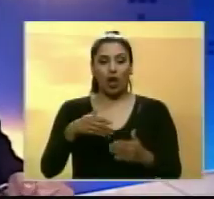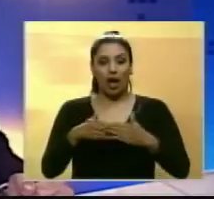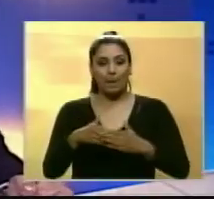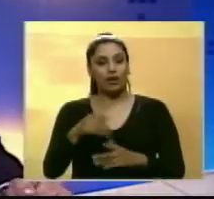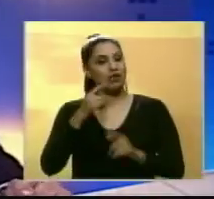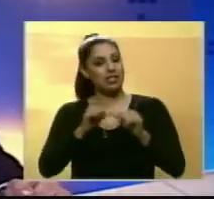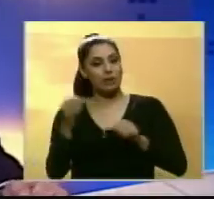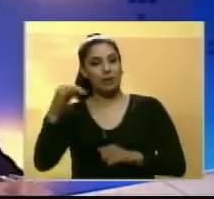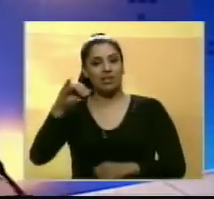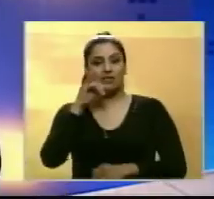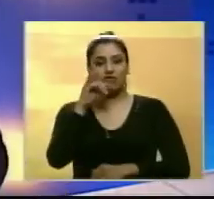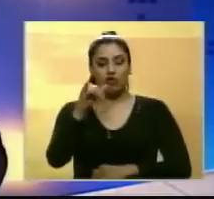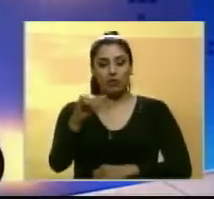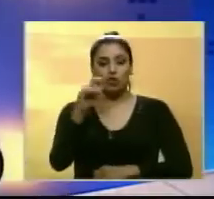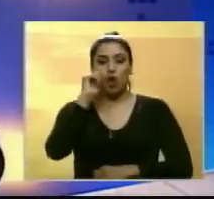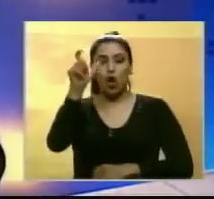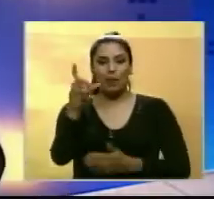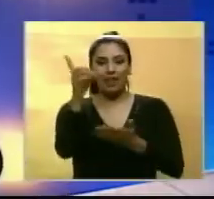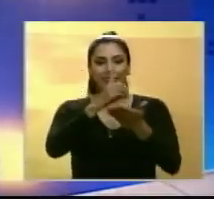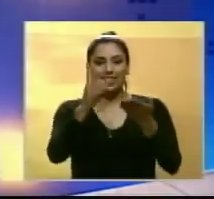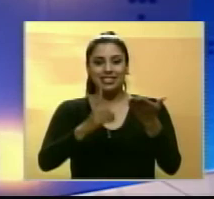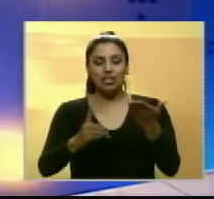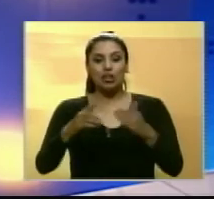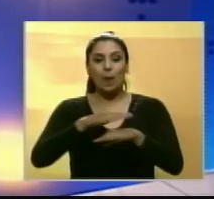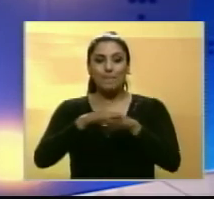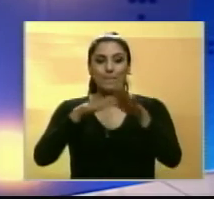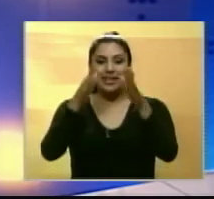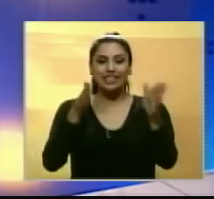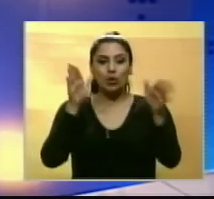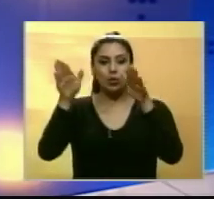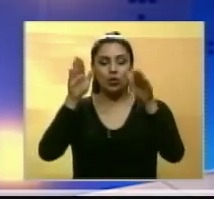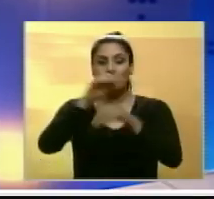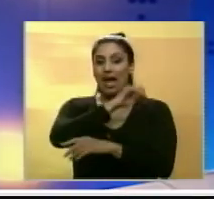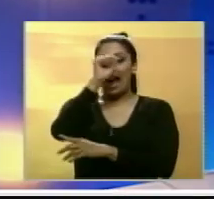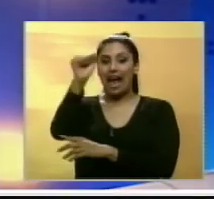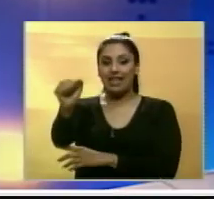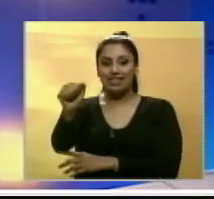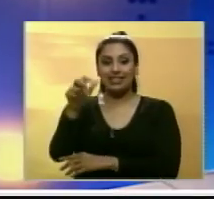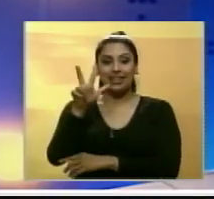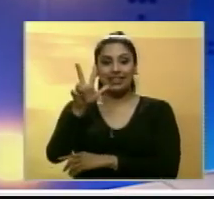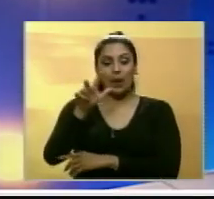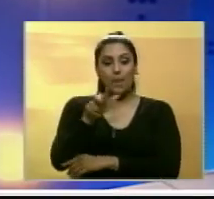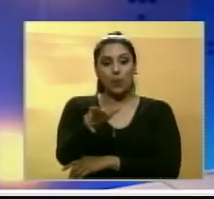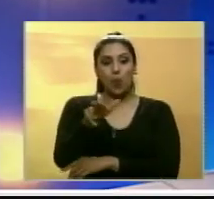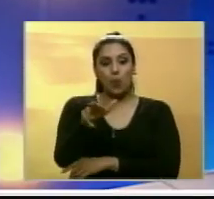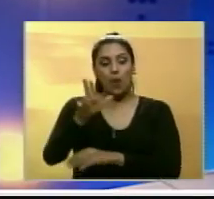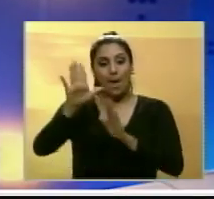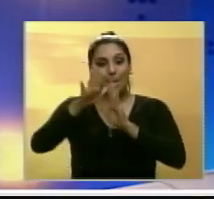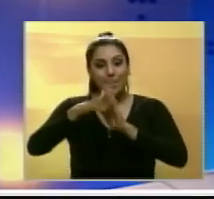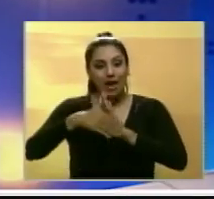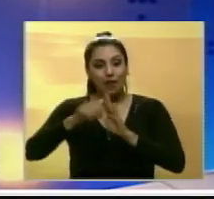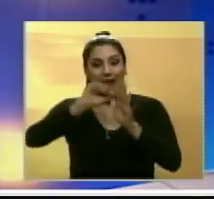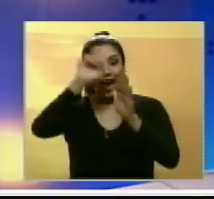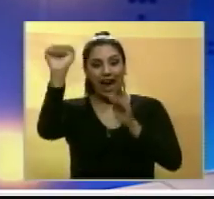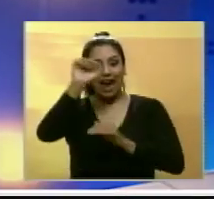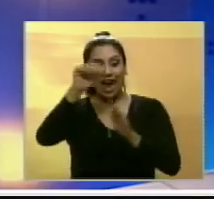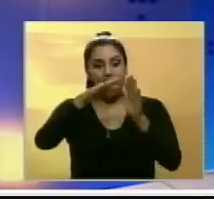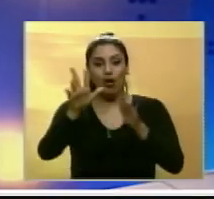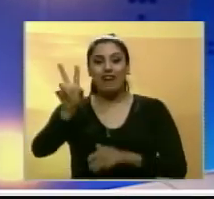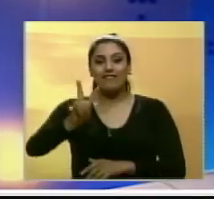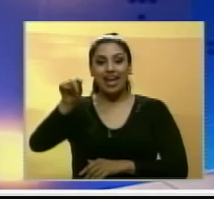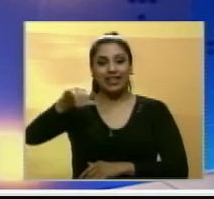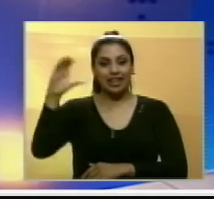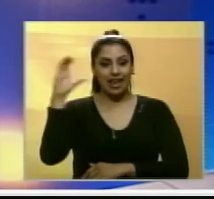Amigos, seguimos con más información. Un diseñador gráfico del Ministerio de Turismo fue asesinado de 3 tiros para robarle su camioneta en el Valle,